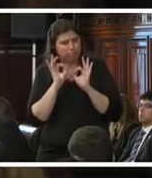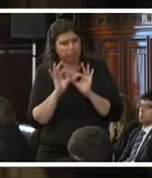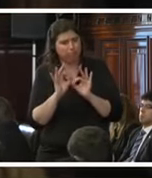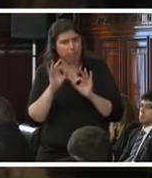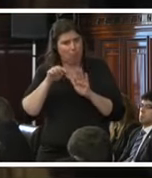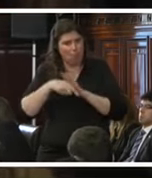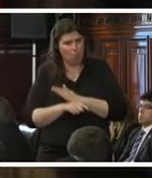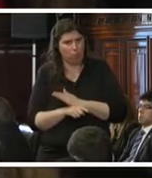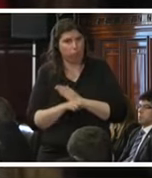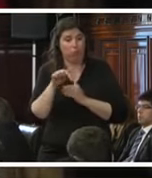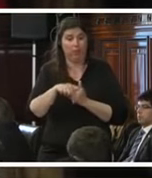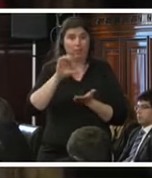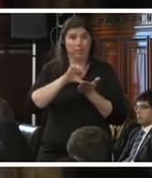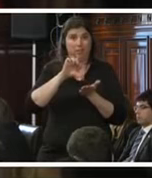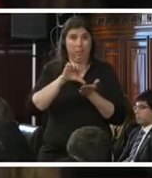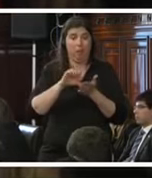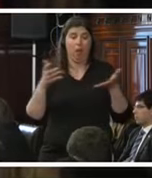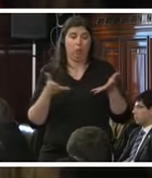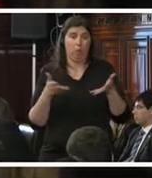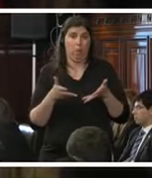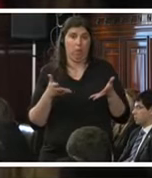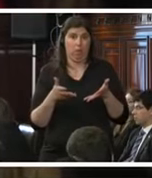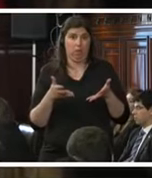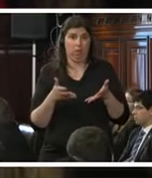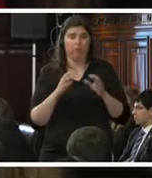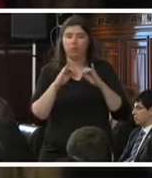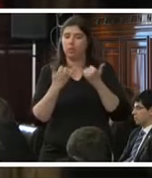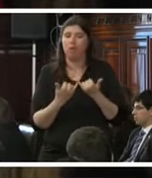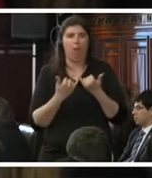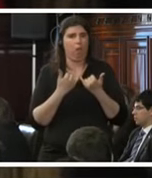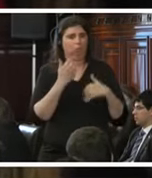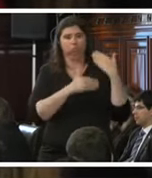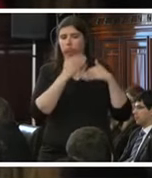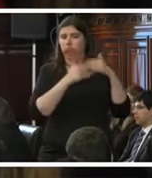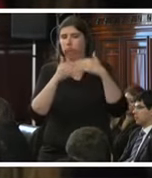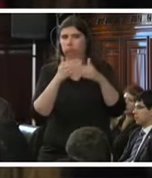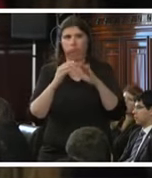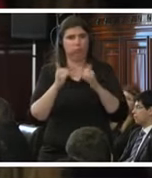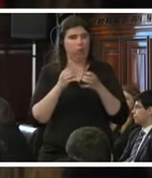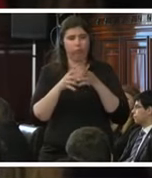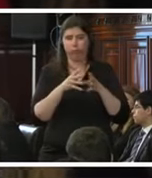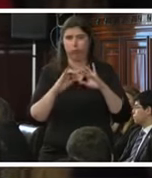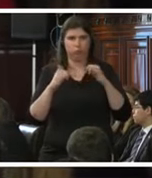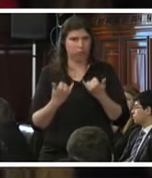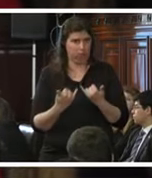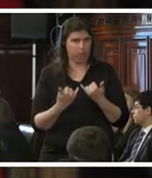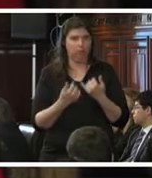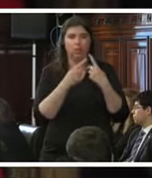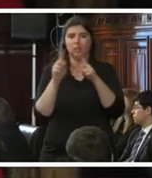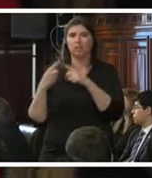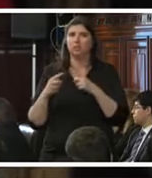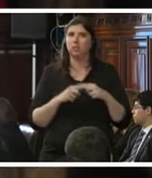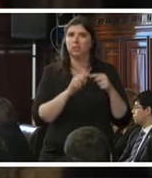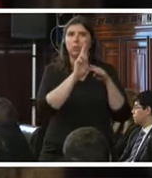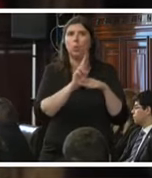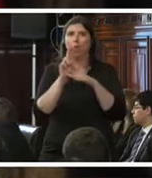Este sistema actualmente ya se encuentra desarrollado y en funcionamiento parcial en varias de las unidades